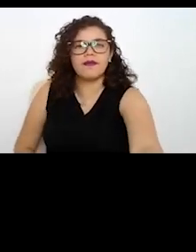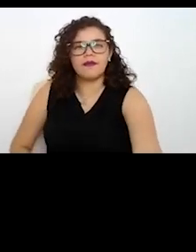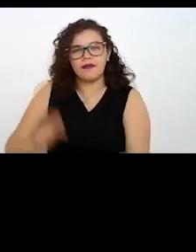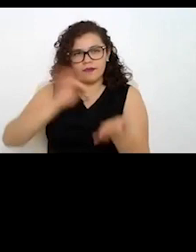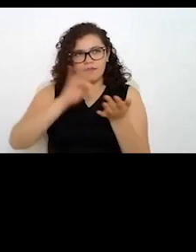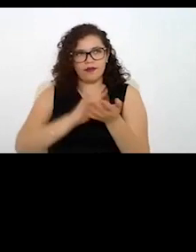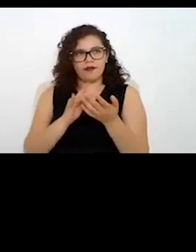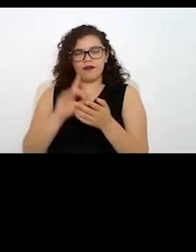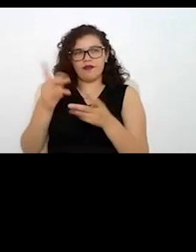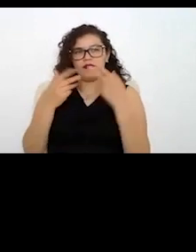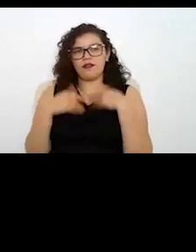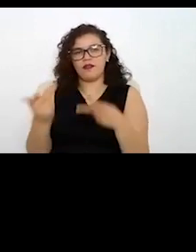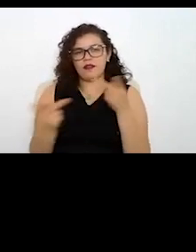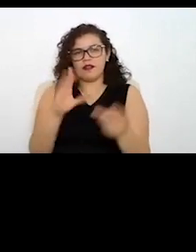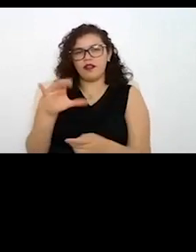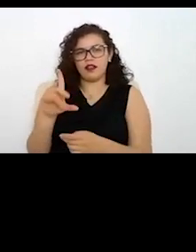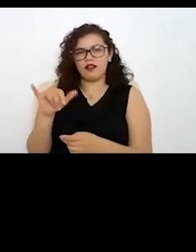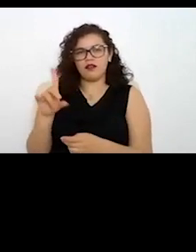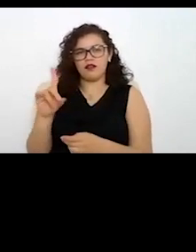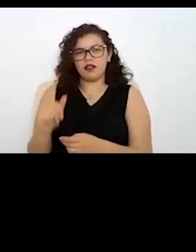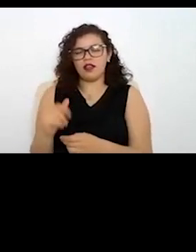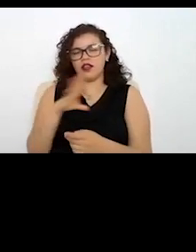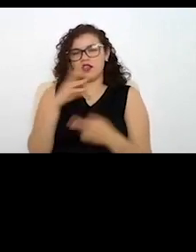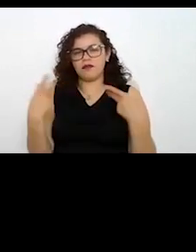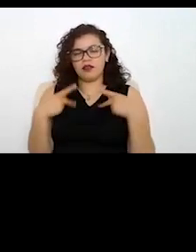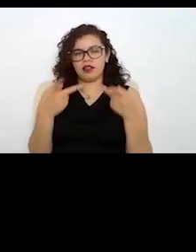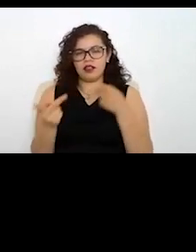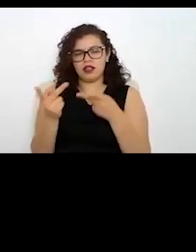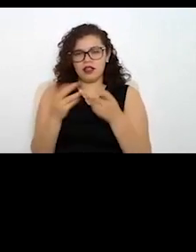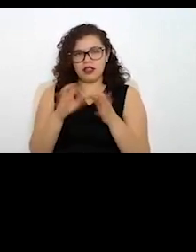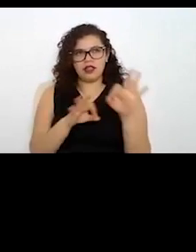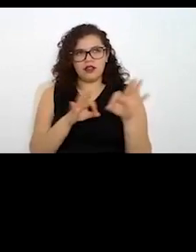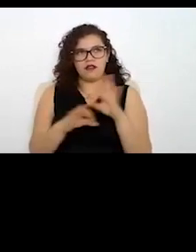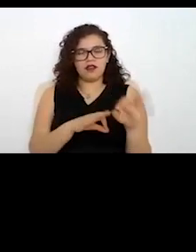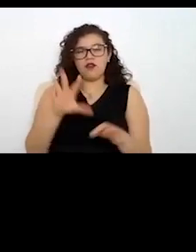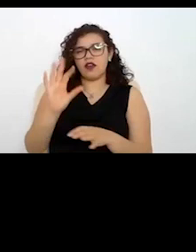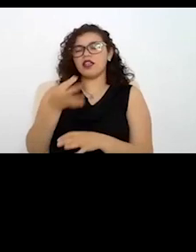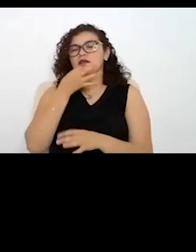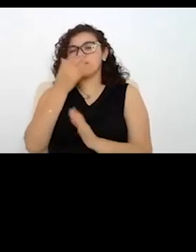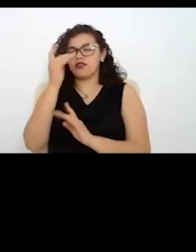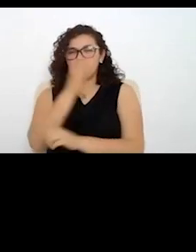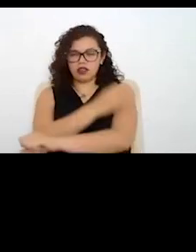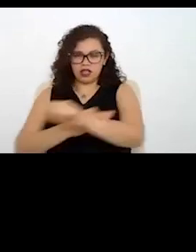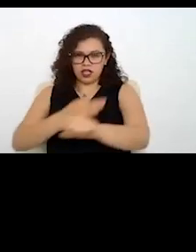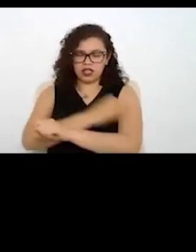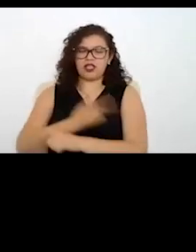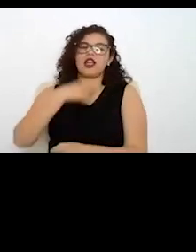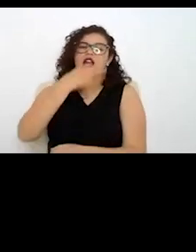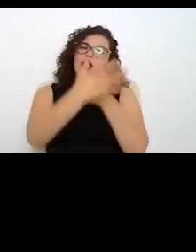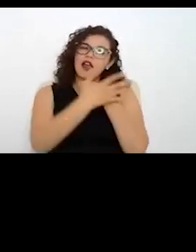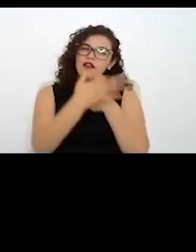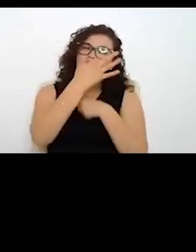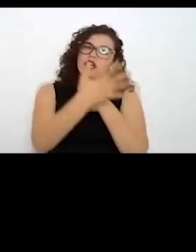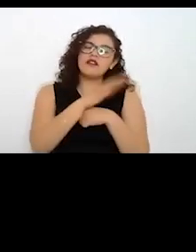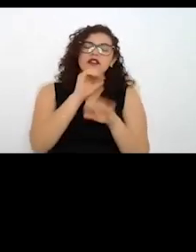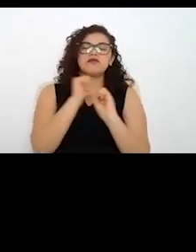Gracias. La siguiente pregunta es de Claudia. Si un empleado llega constantemente tarde más de 40 minutos y no acata las observaciones, ¿qué se puede